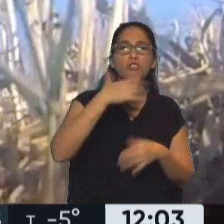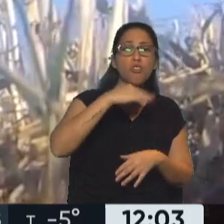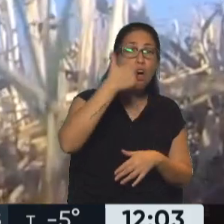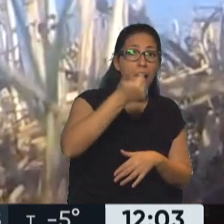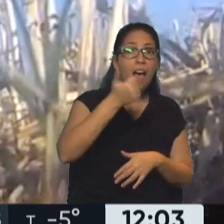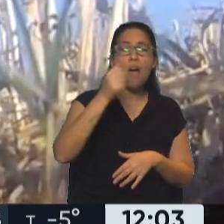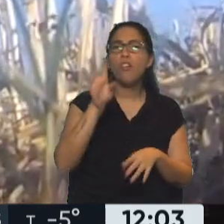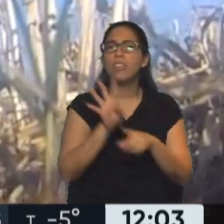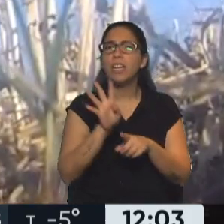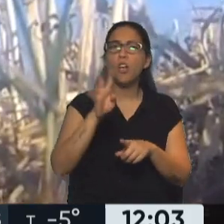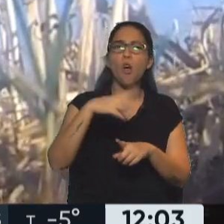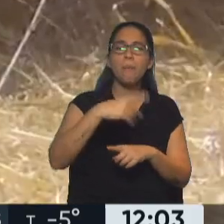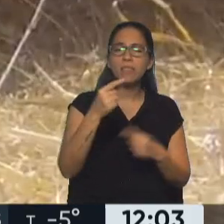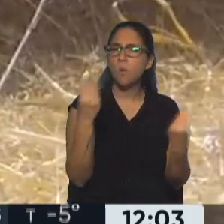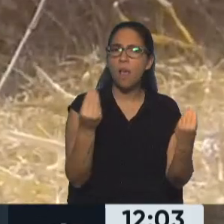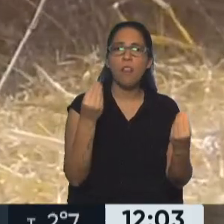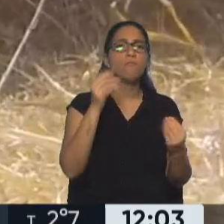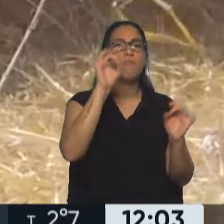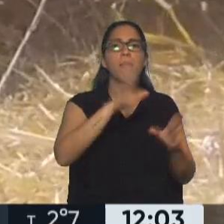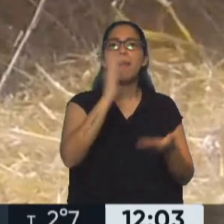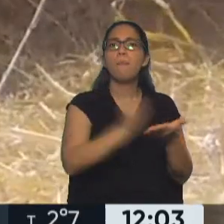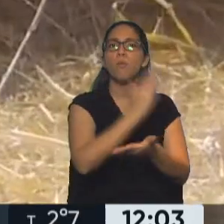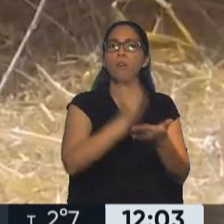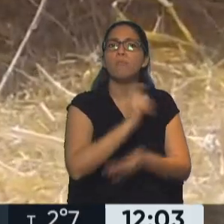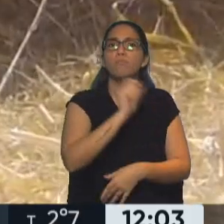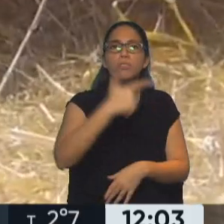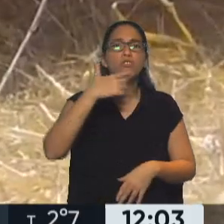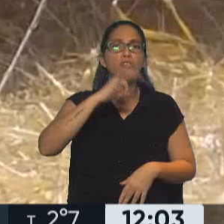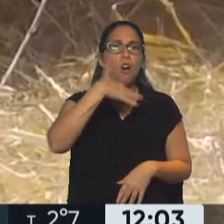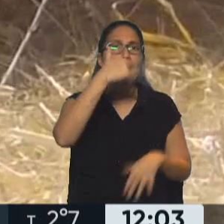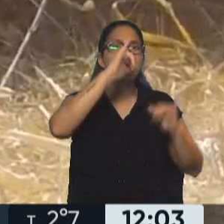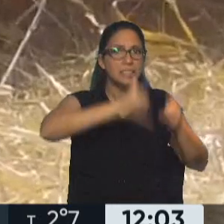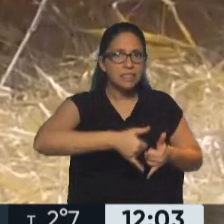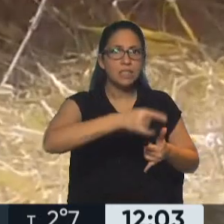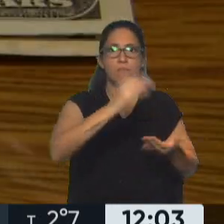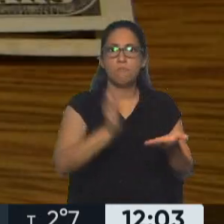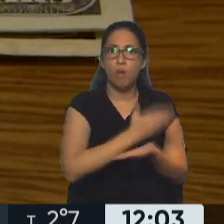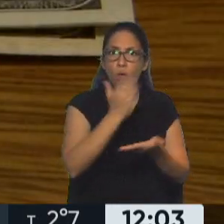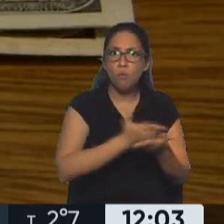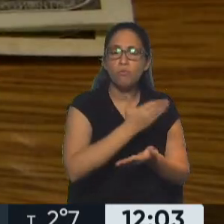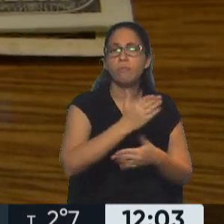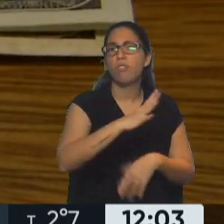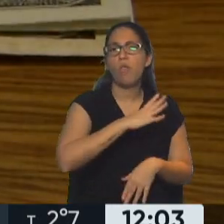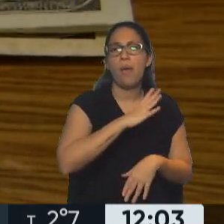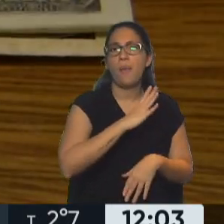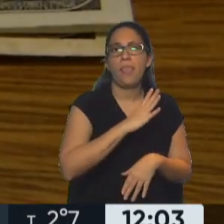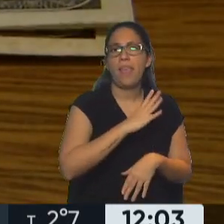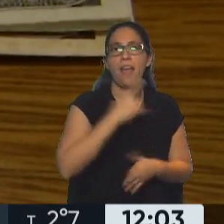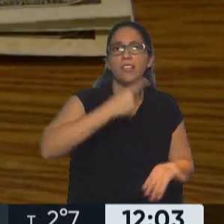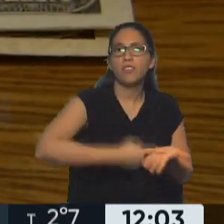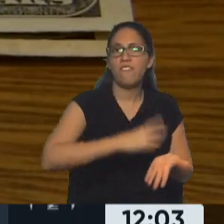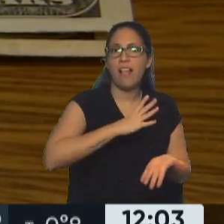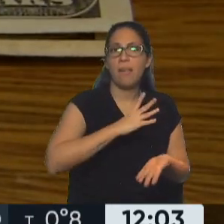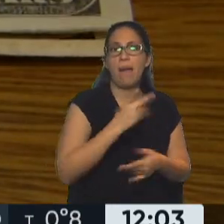la soja y para productores de soja que tienen su producción ahí y que todavía no habían tomado la decisión